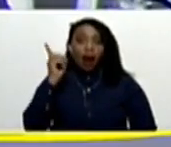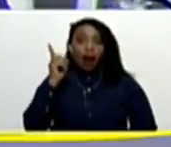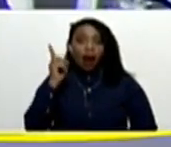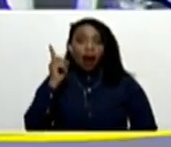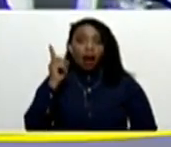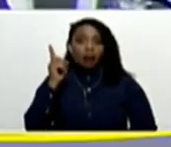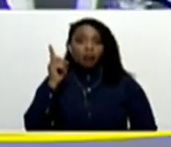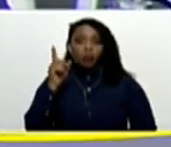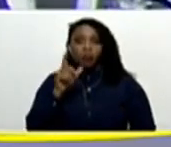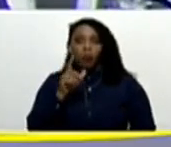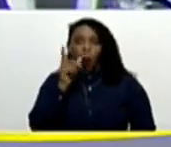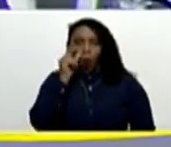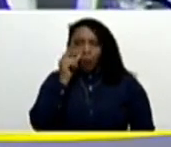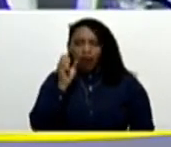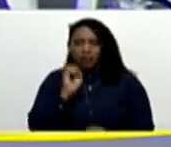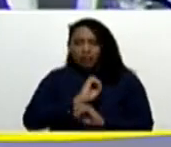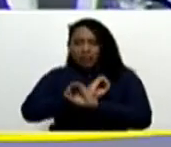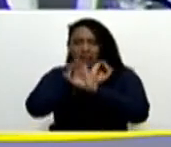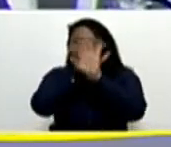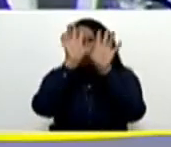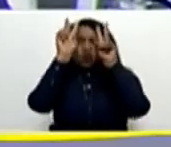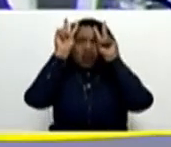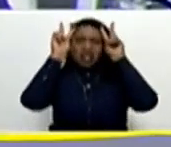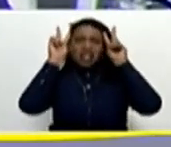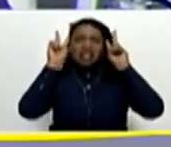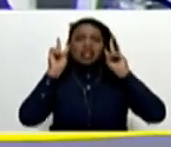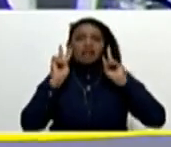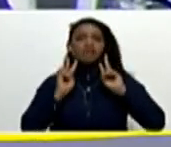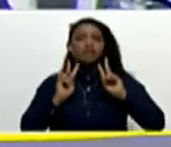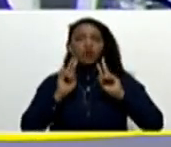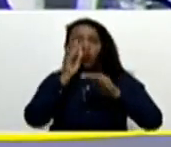caballero sincero, honesto.